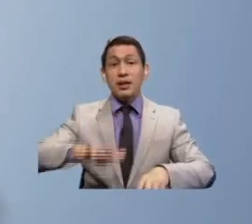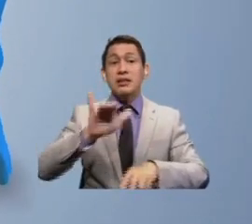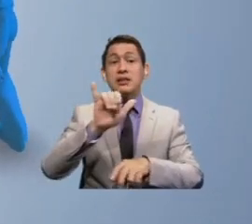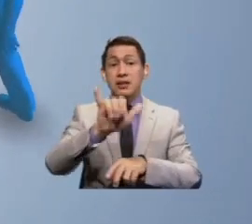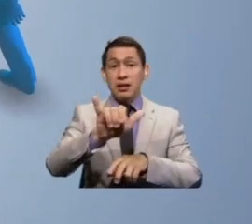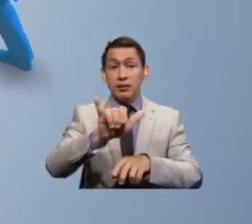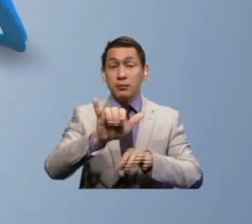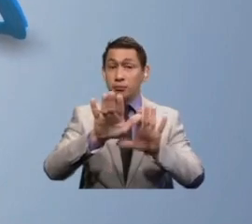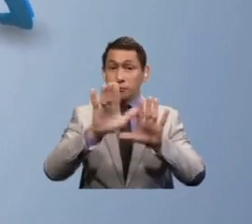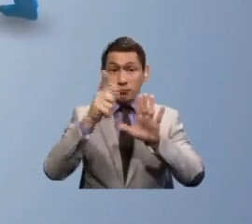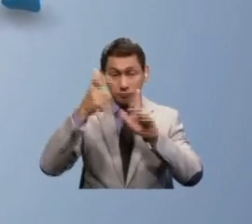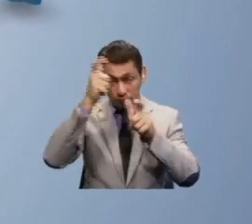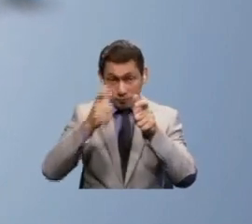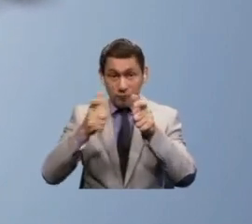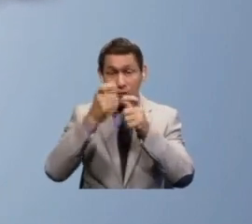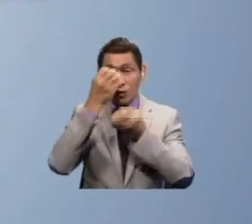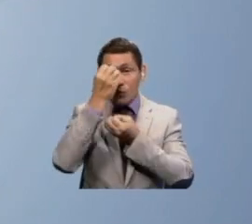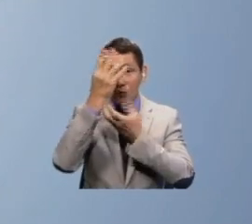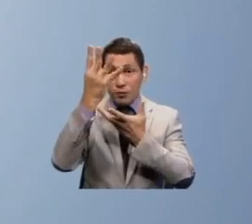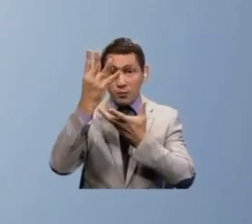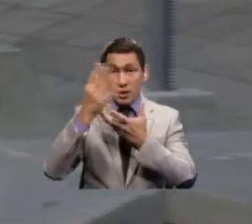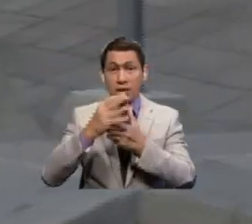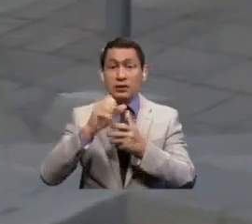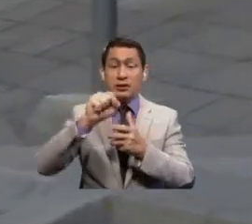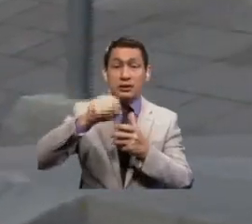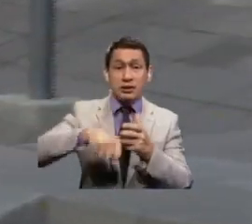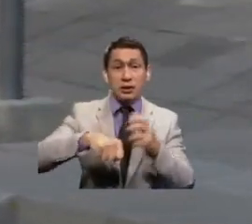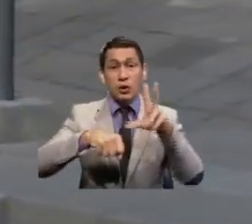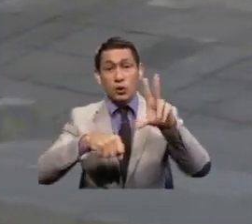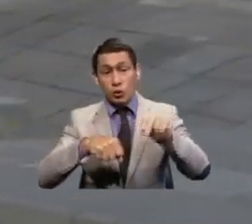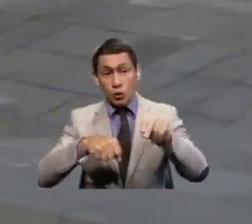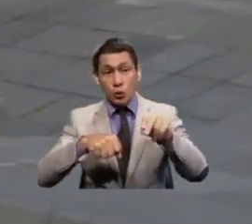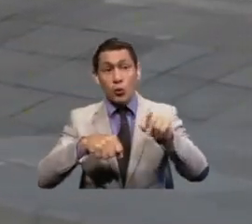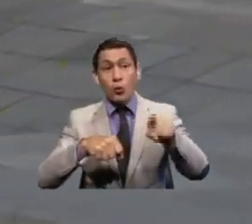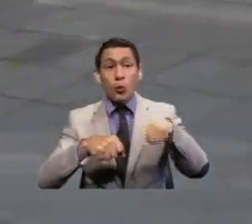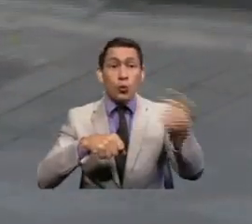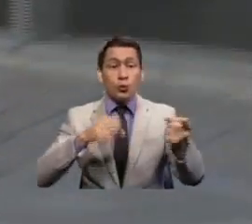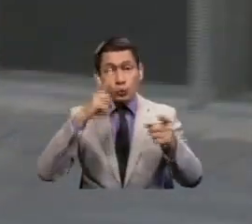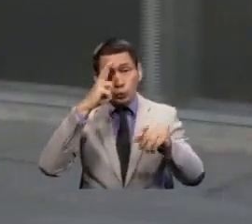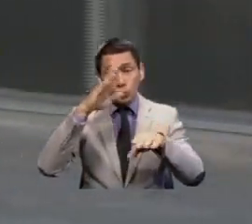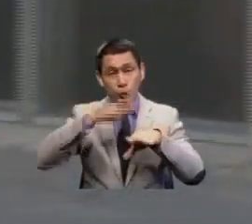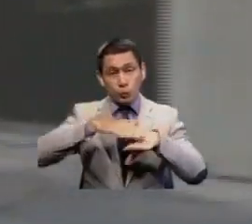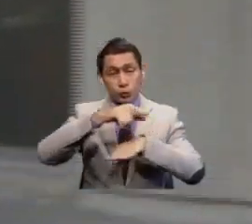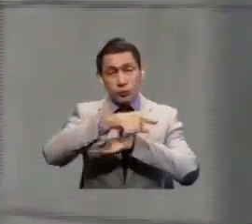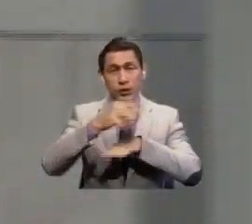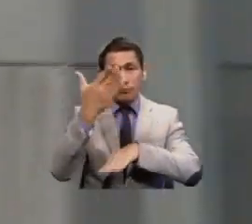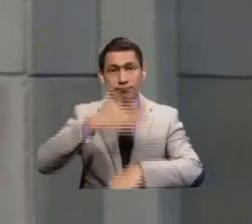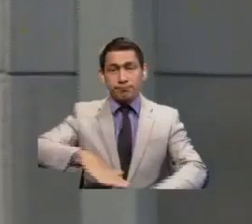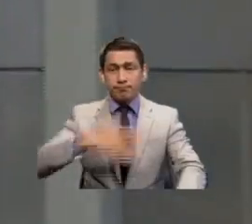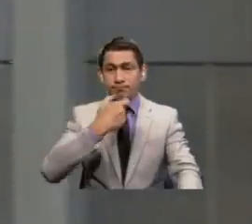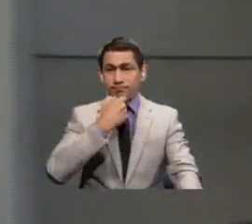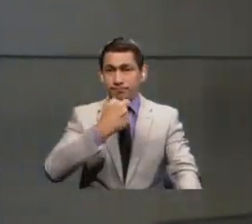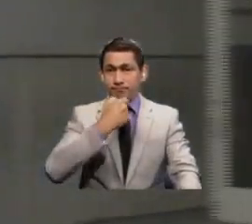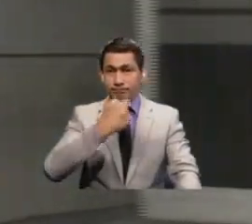Fiscalía deberá determinar si existen o no más vinculaciones al caso. Daniel Borja, TC Televisión.